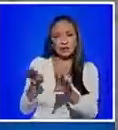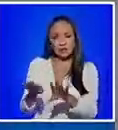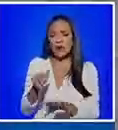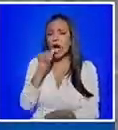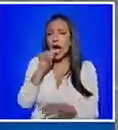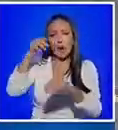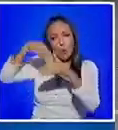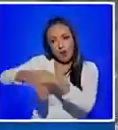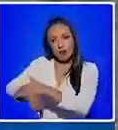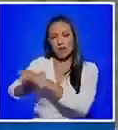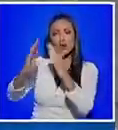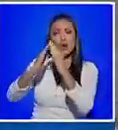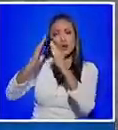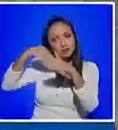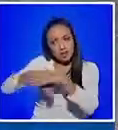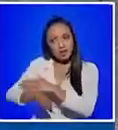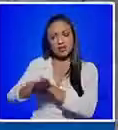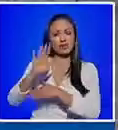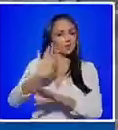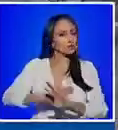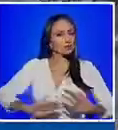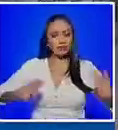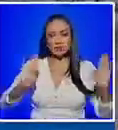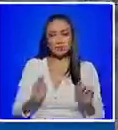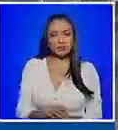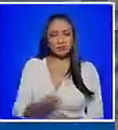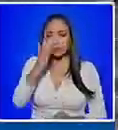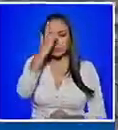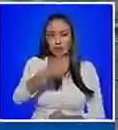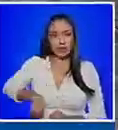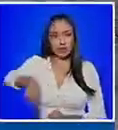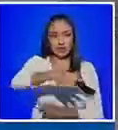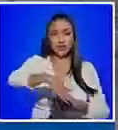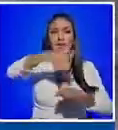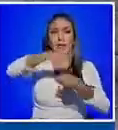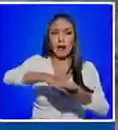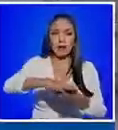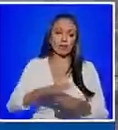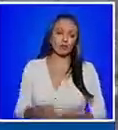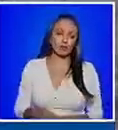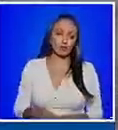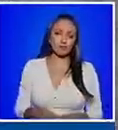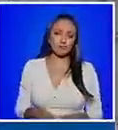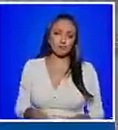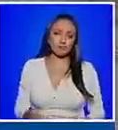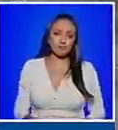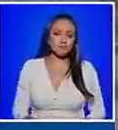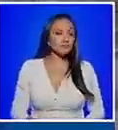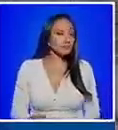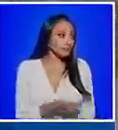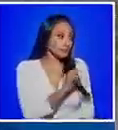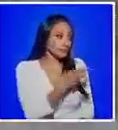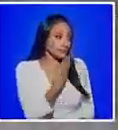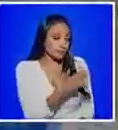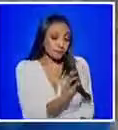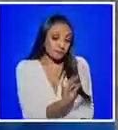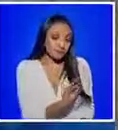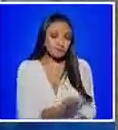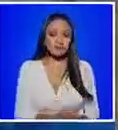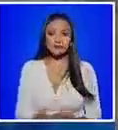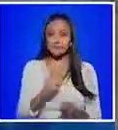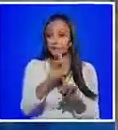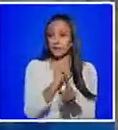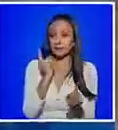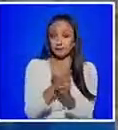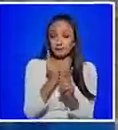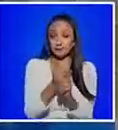toda la humedad a la casa. Es un desorden porque han tapado aquí todo esto. Ya, muchísimas gracias, vecina. Bueno, y eso también hay que